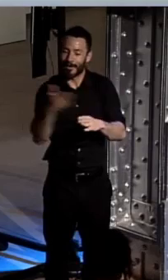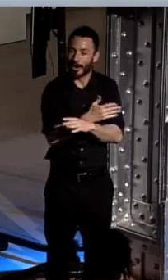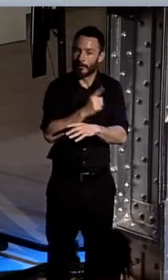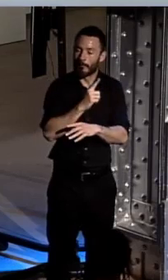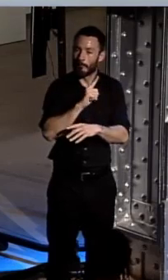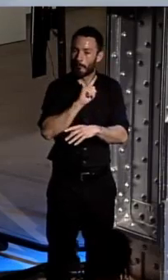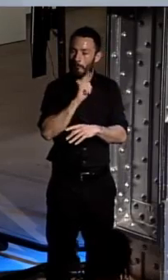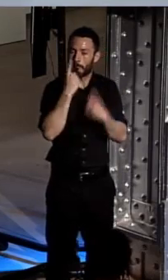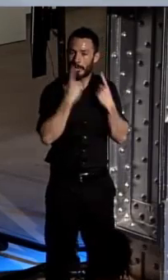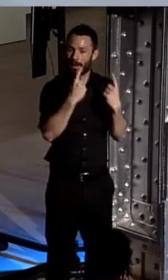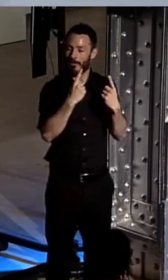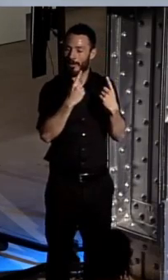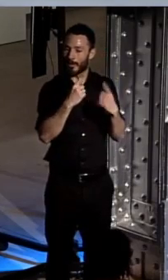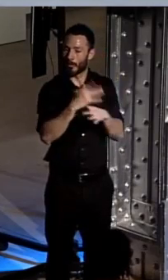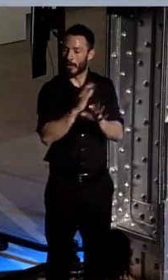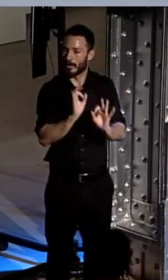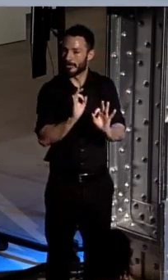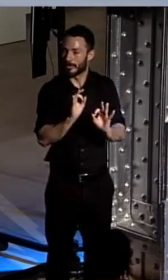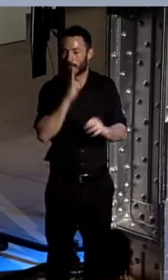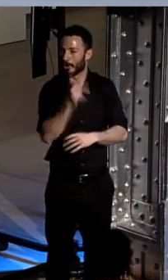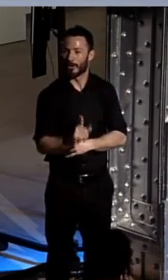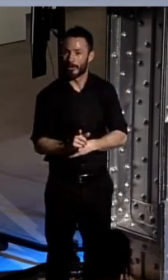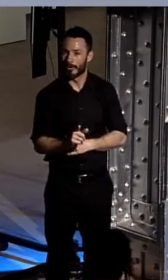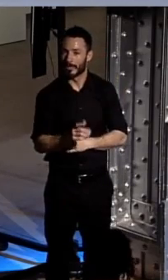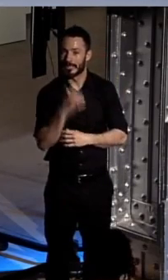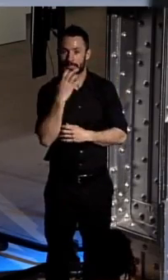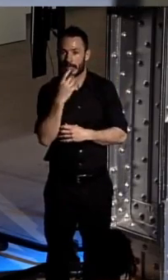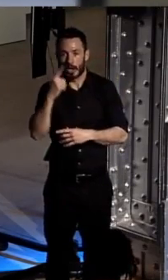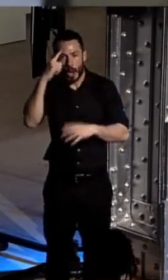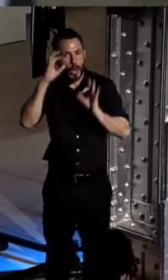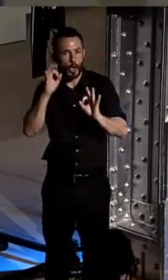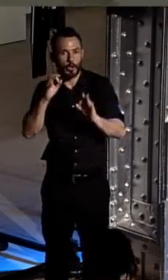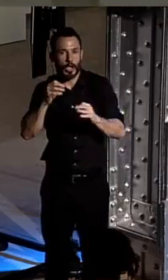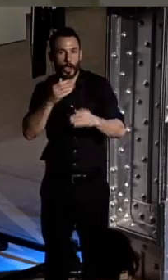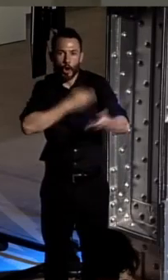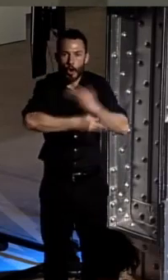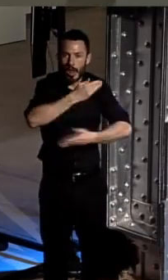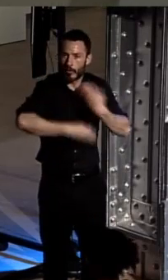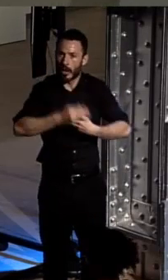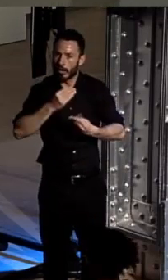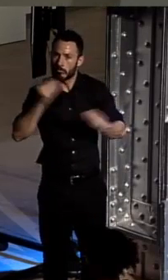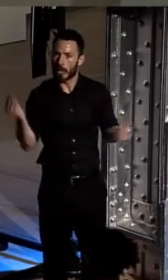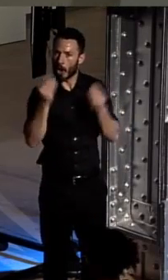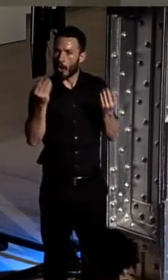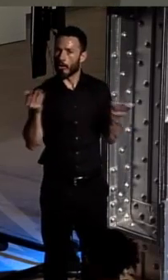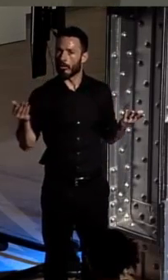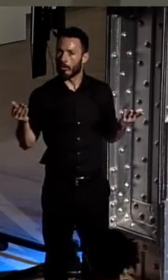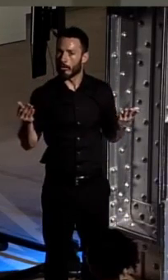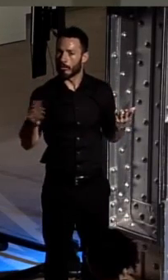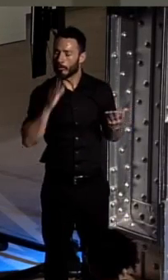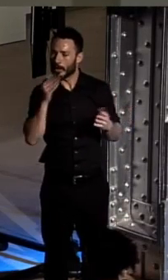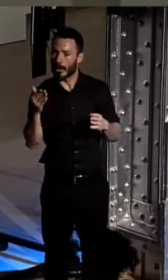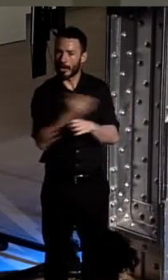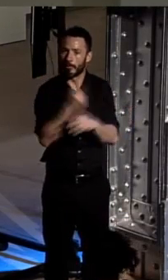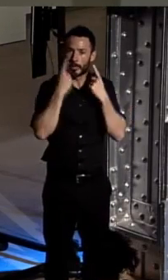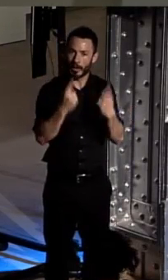en retrospectiva, que la mejor manera es colaborar, la mejor manera no es tratar de disputarse el tiempo entre los dos, sino repartirlo efectivamente, porque y además